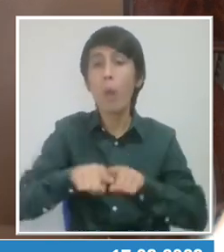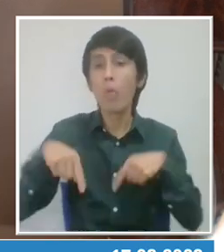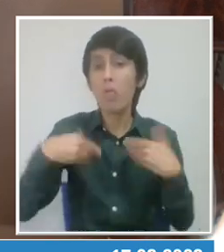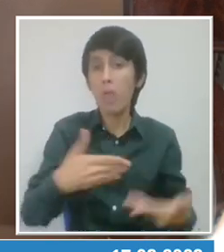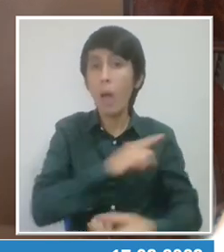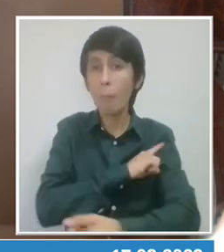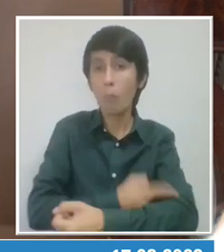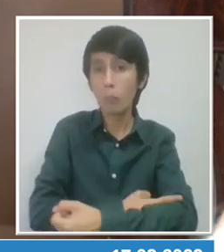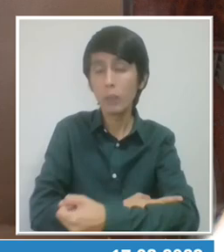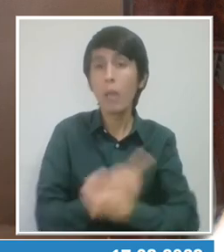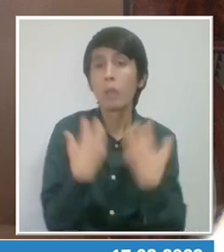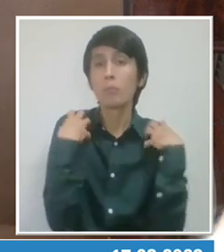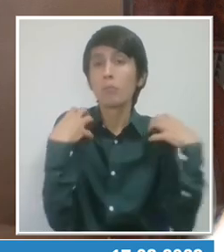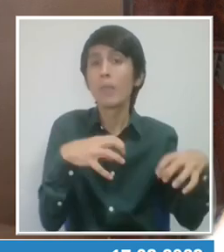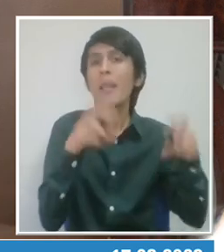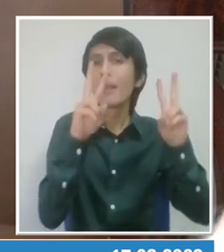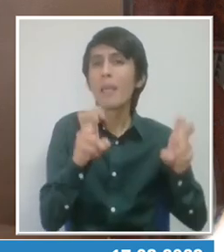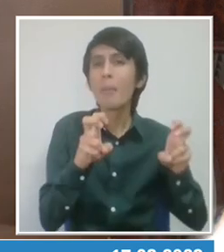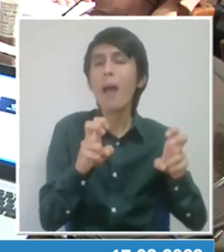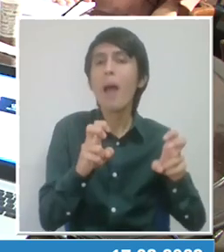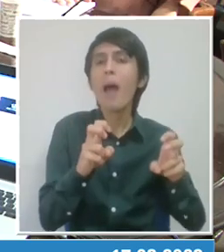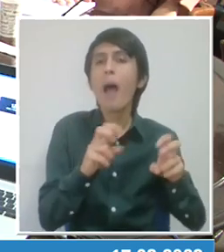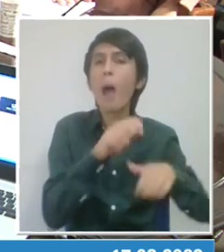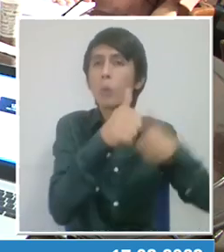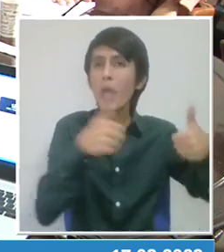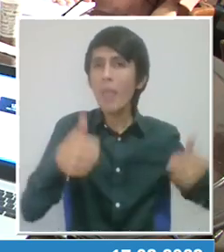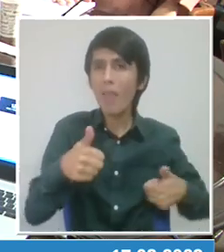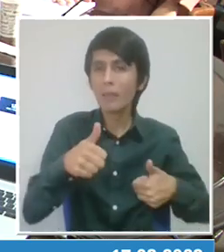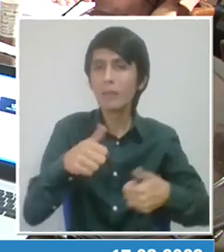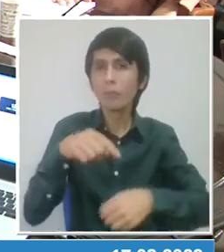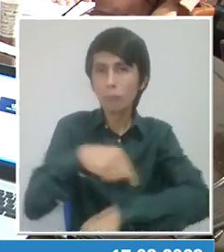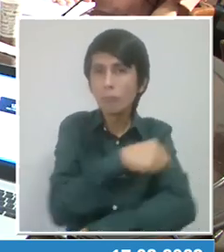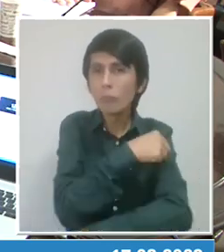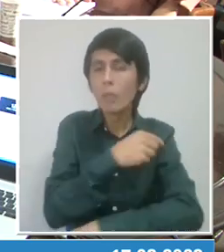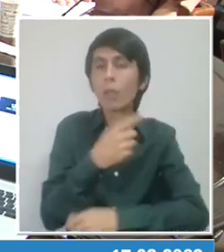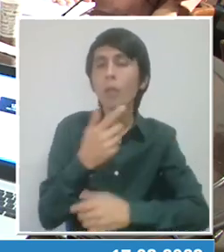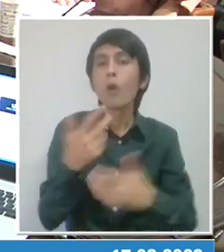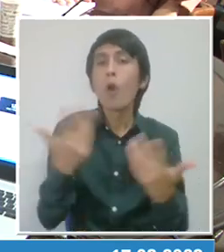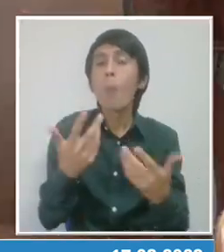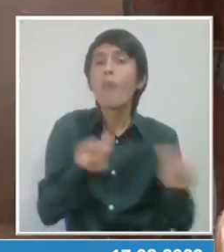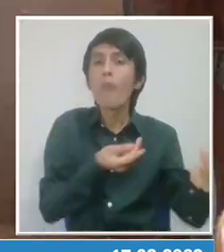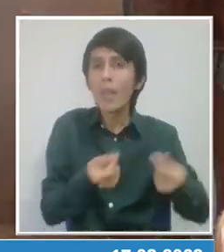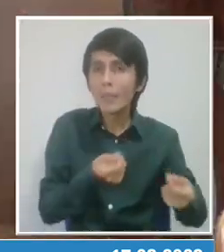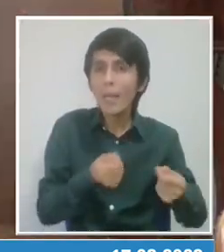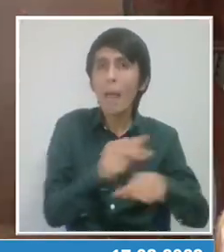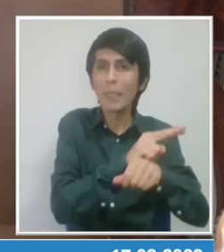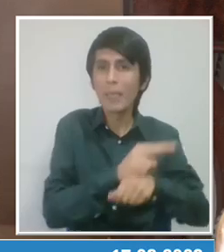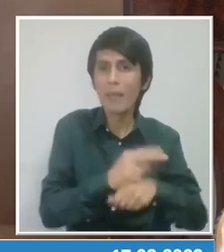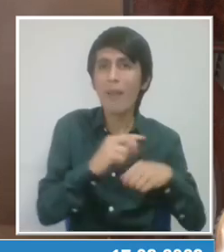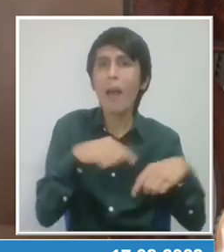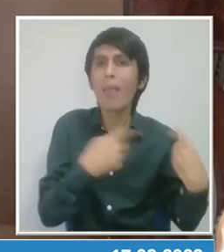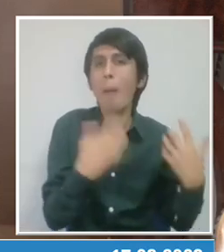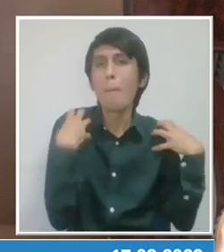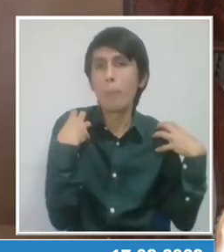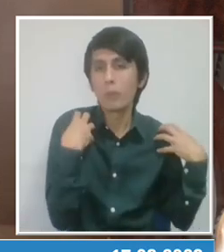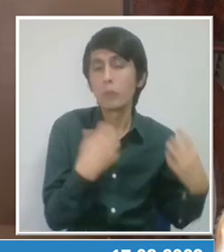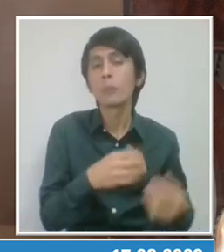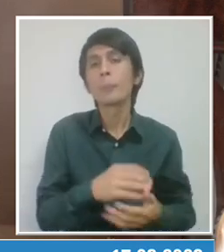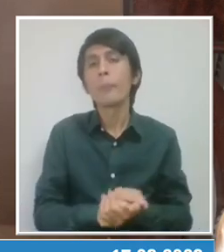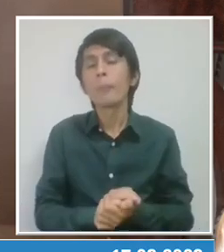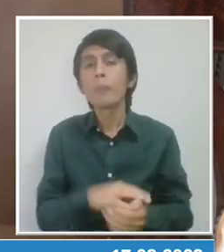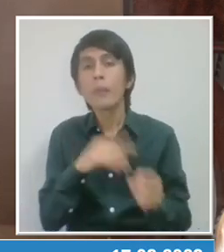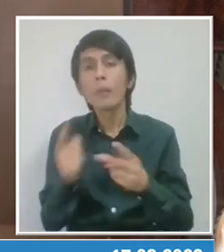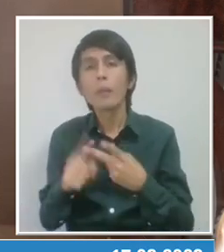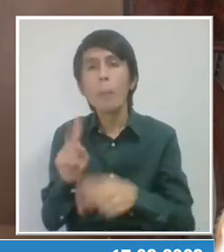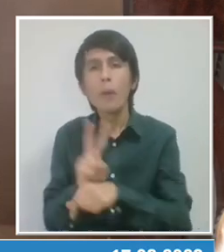y financiera? Y por último, la profesora Zúñiga mencionó cuestiones referidas a la técnica en la redacción de